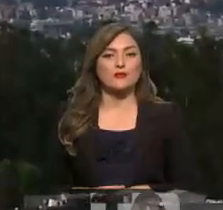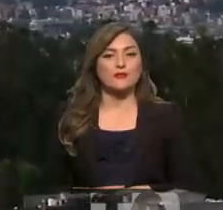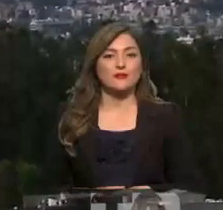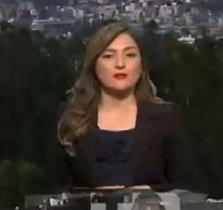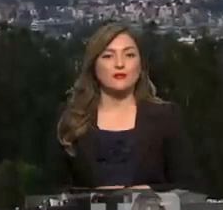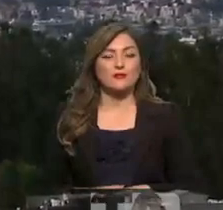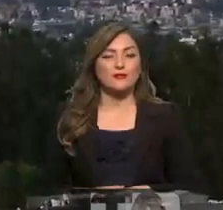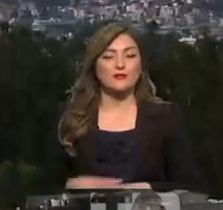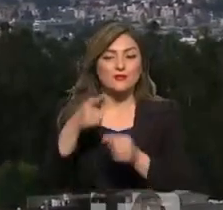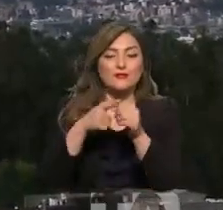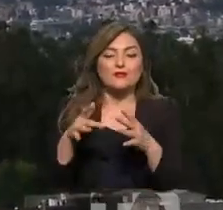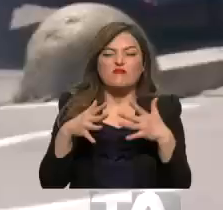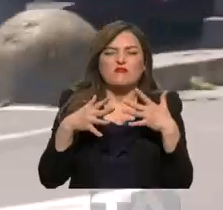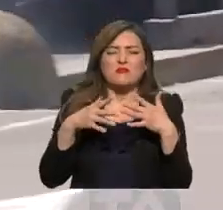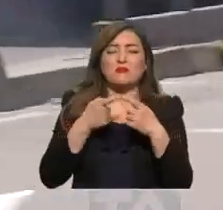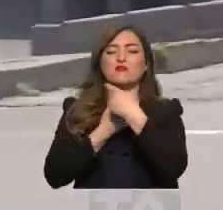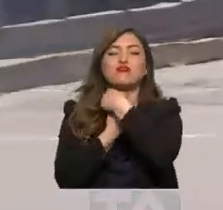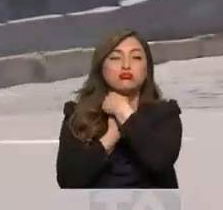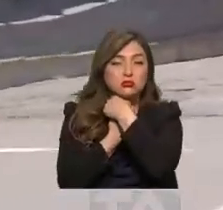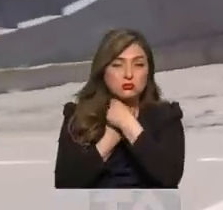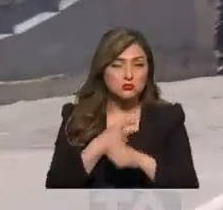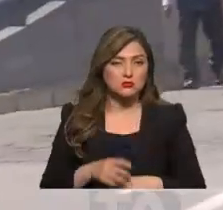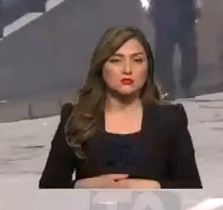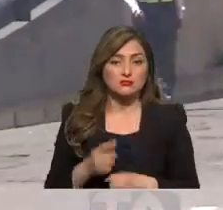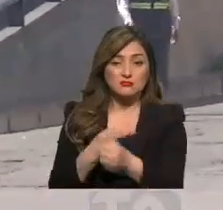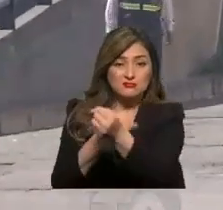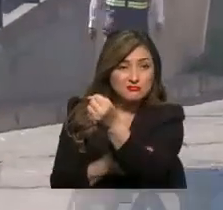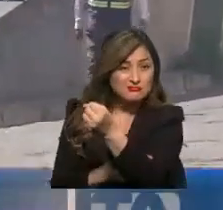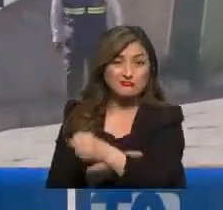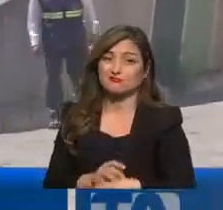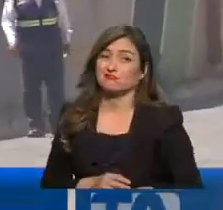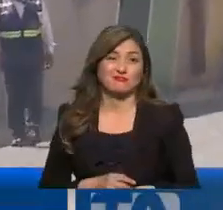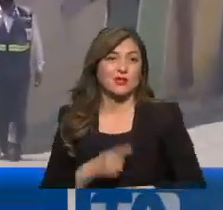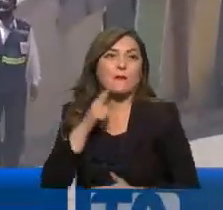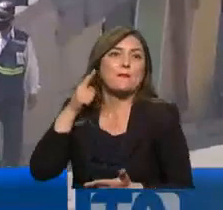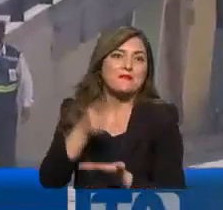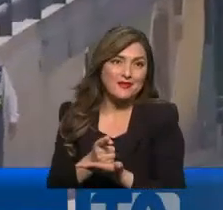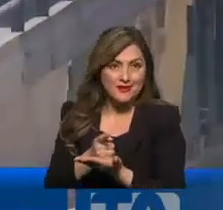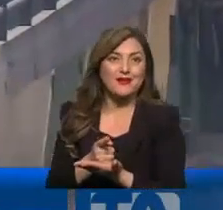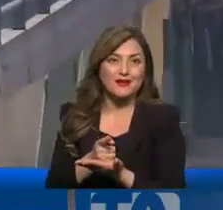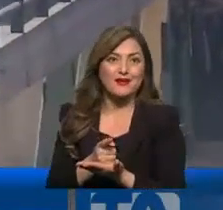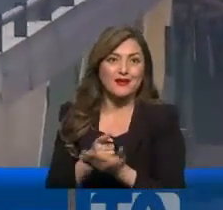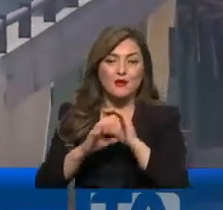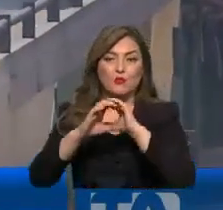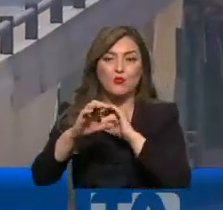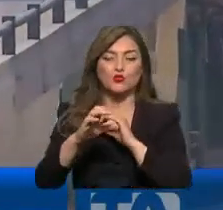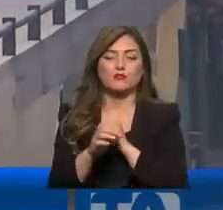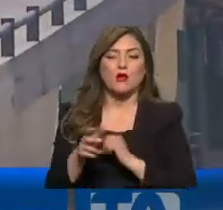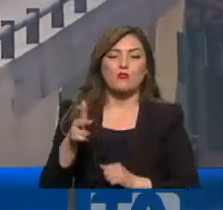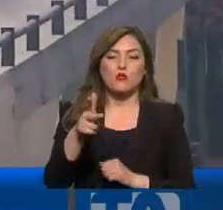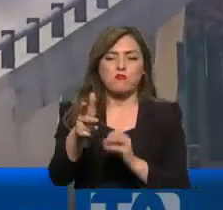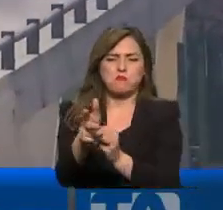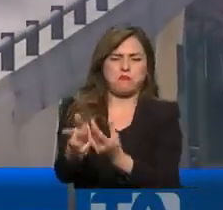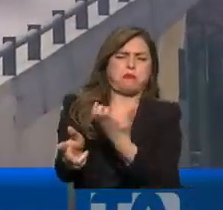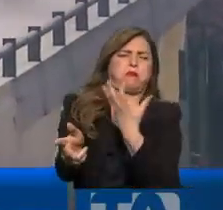El aire que se respira en Quito es veneno. No es una exageración, sino una realidad visible cada vez que un bus expulsa bocanadas